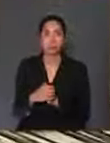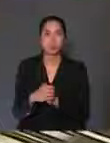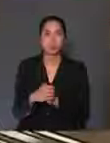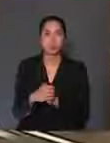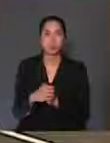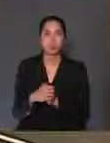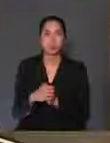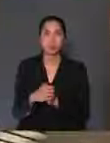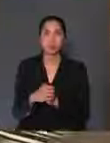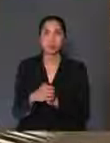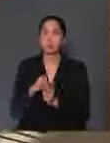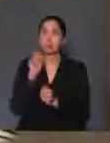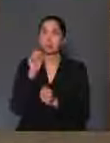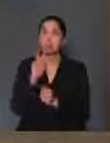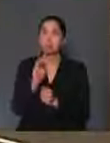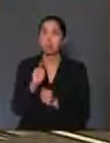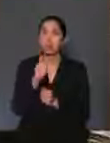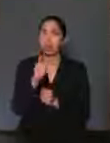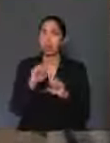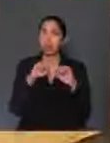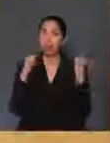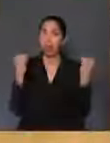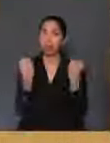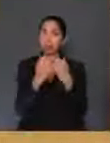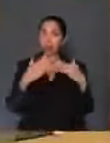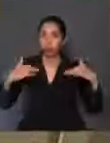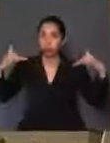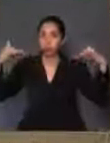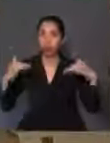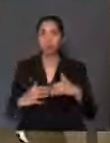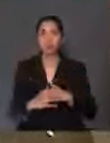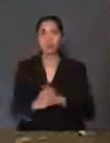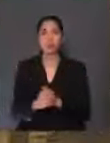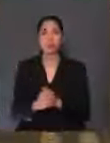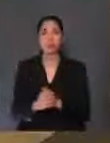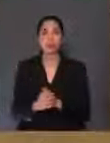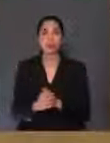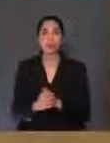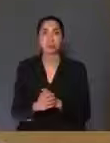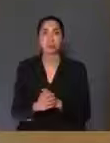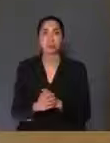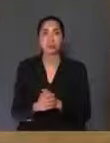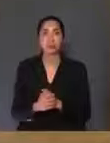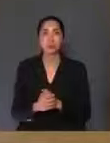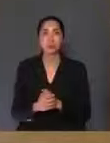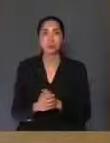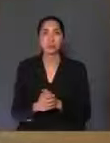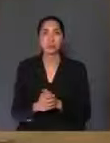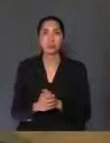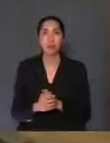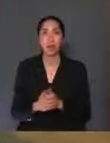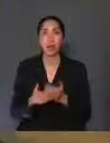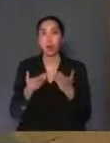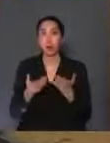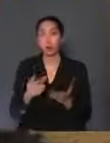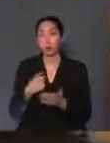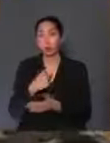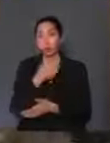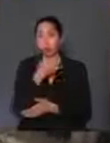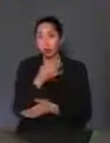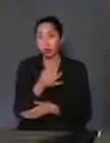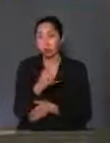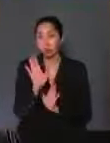Te ves bien en esa imagen, Alfonso. Oiga, y ya que estamos, yo aquí en esto, declaro mi ignorancia absoluta, pero me